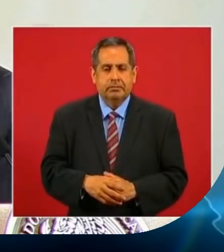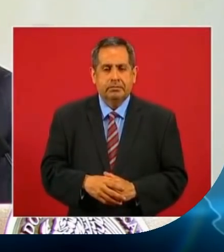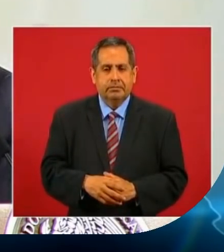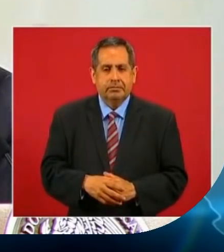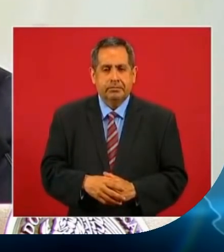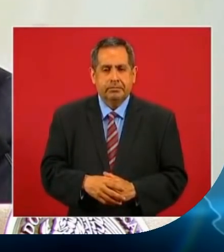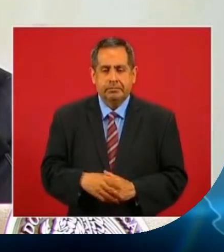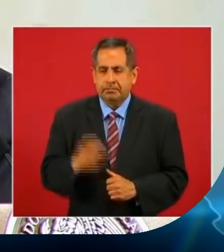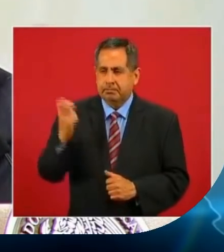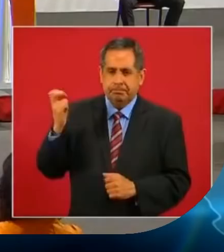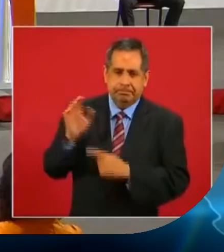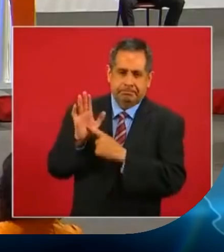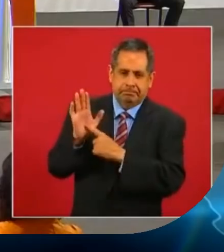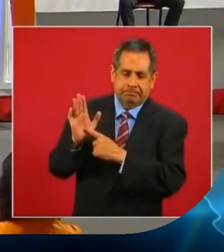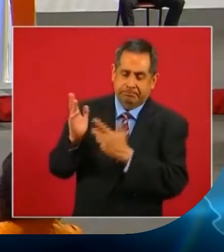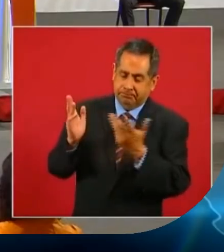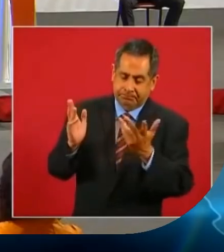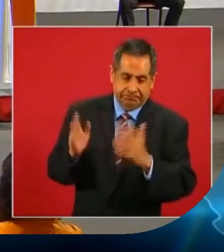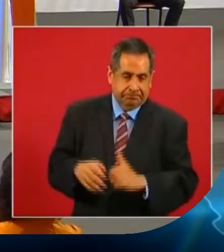Ahí está.